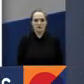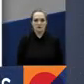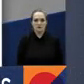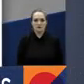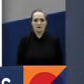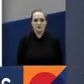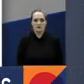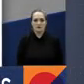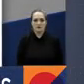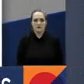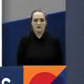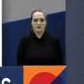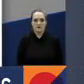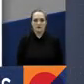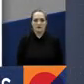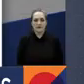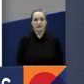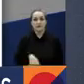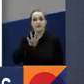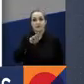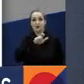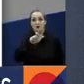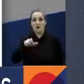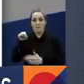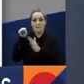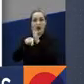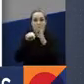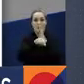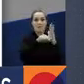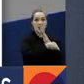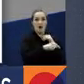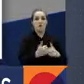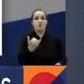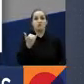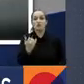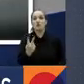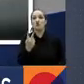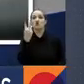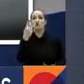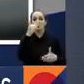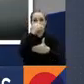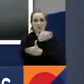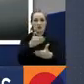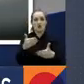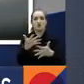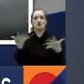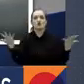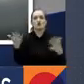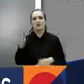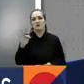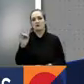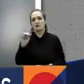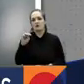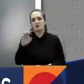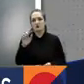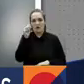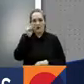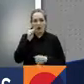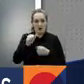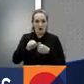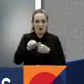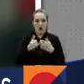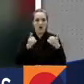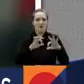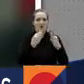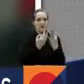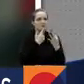Después del asesinato de 4 personas, entre ellos 2 menores de edad en Tame, Arauca, familiares de las víctimas reclamaron porque las